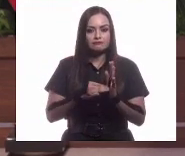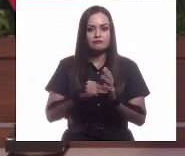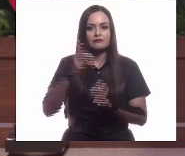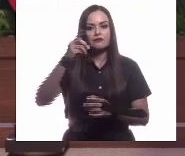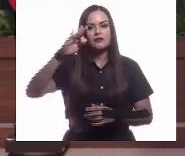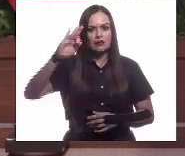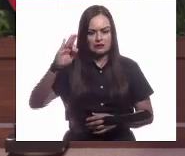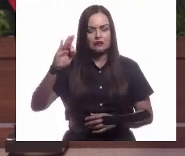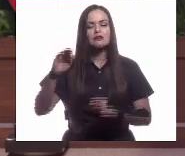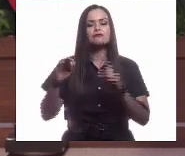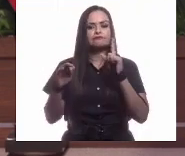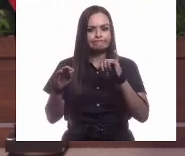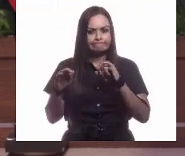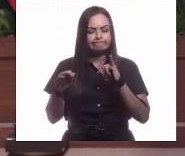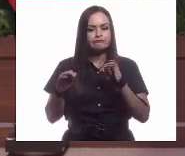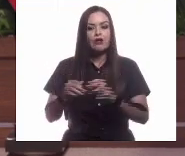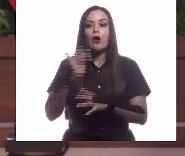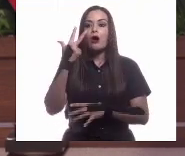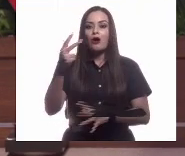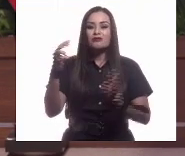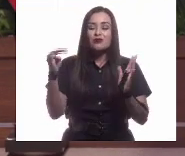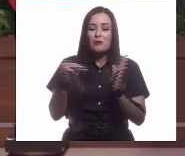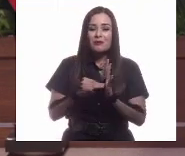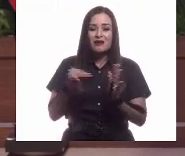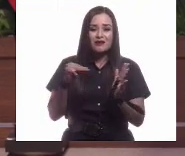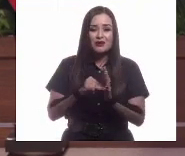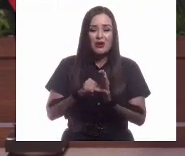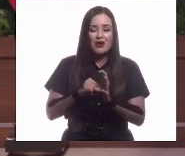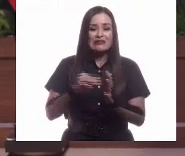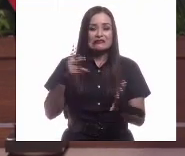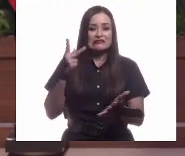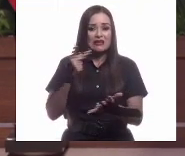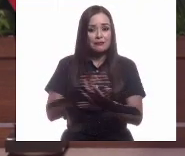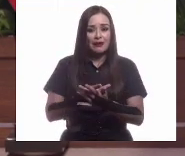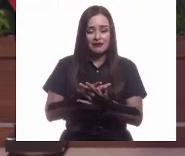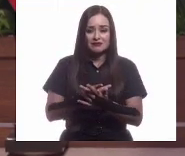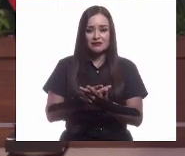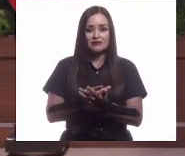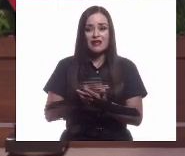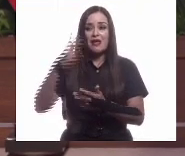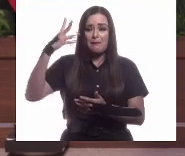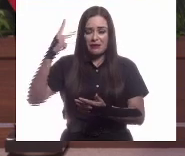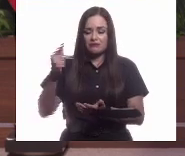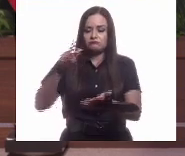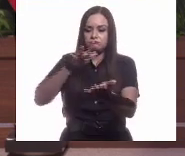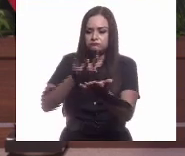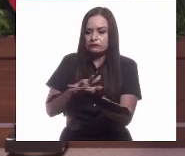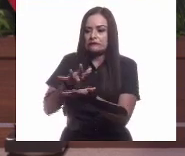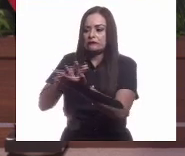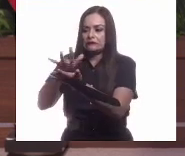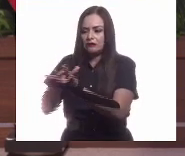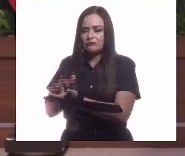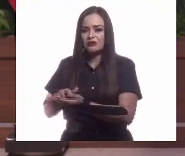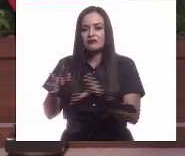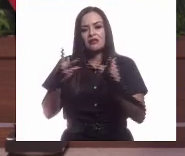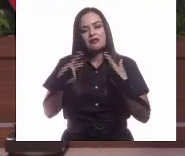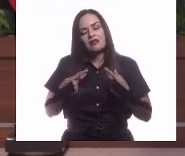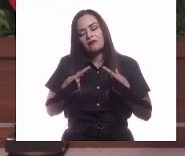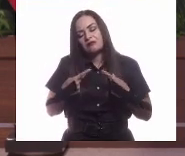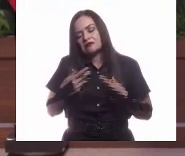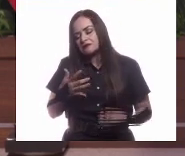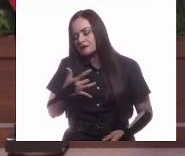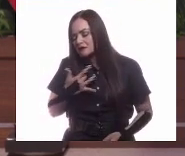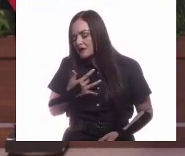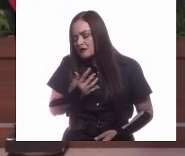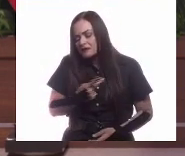también ha invertido 8 millones de pesos en 8,200 pensiones humanitarias entregadas a personas en situación de